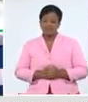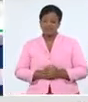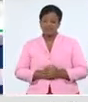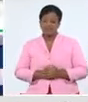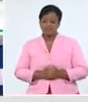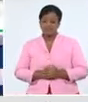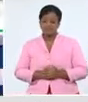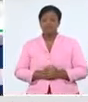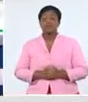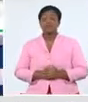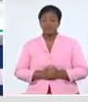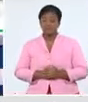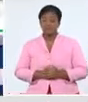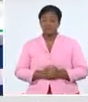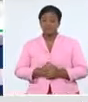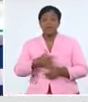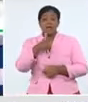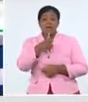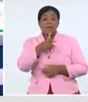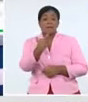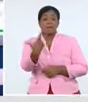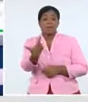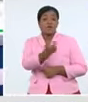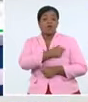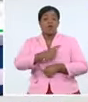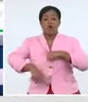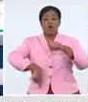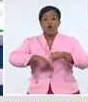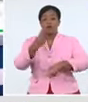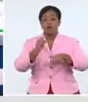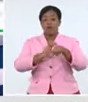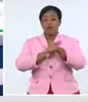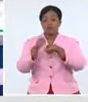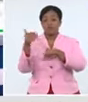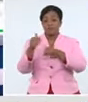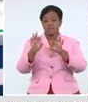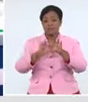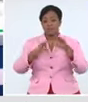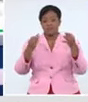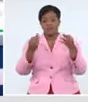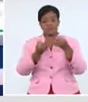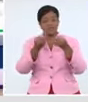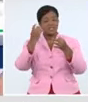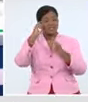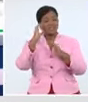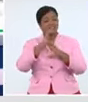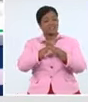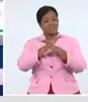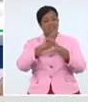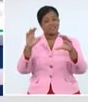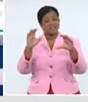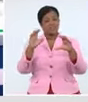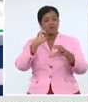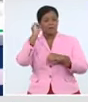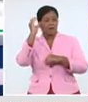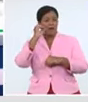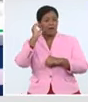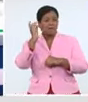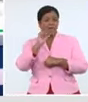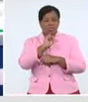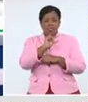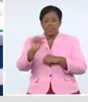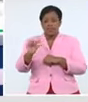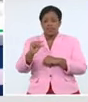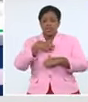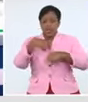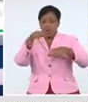orgullo nacional, porque participa la familia, también con los científicos, a partir del talento, la innovación de nuestros científicos, pues es